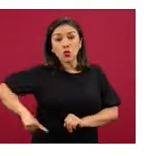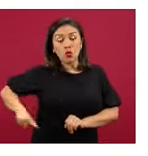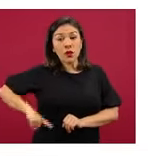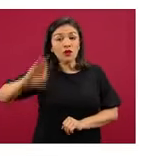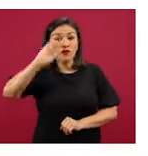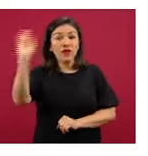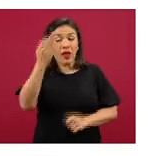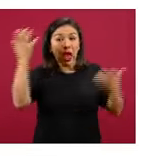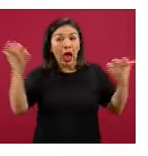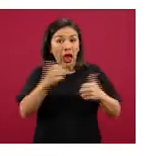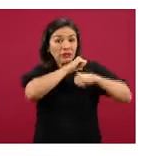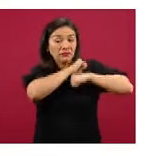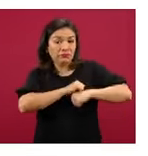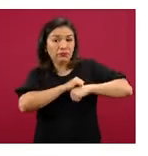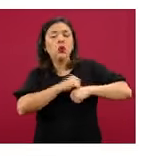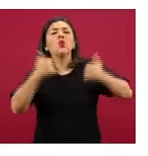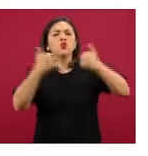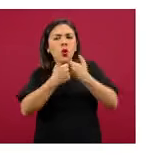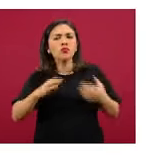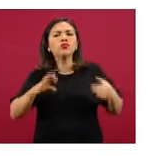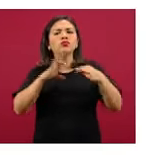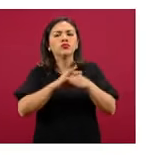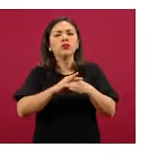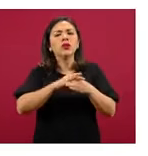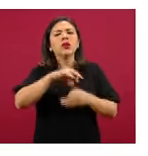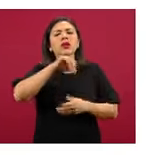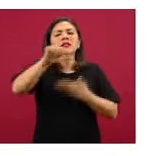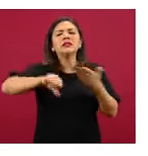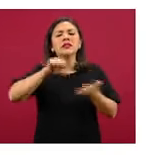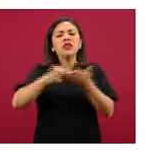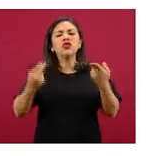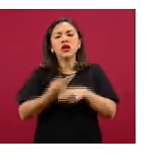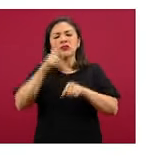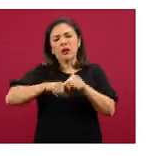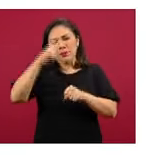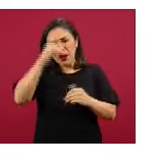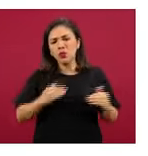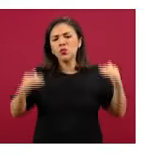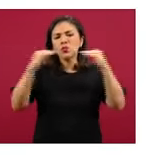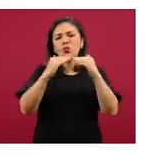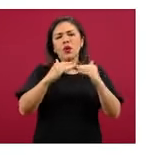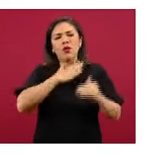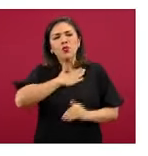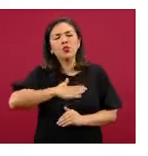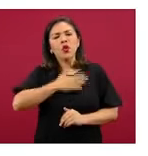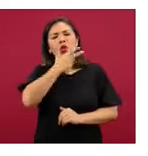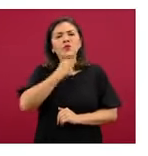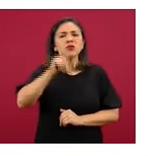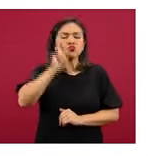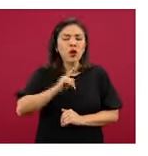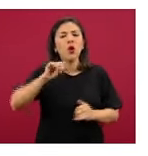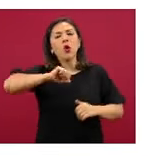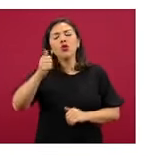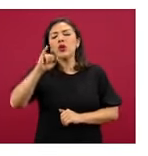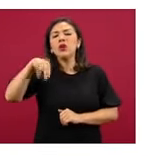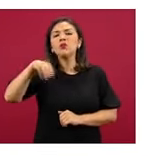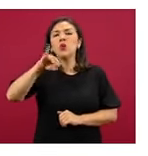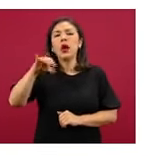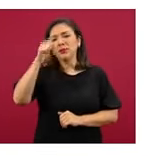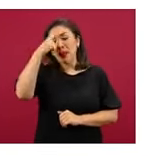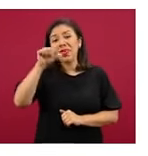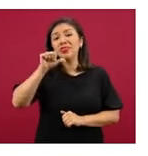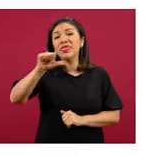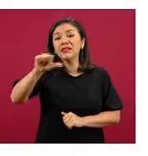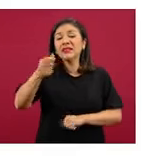gobierno federal que está coordinando el Centro Nacional de Equidad y Género e InMujeres, de 16 días de activismo. Hoy es el